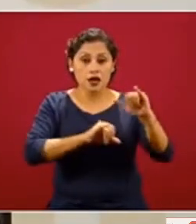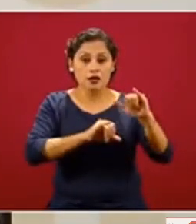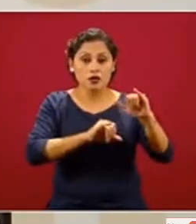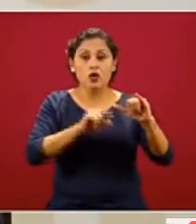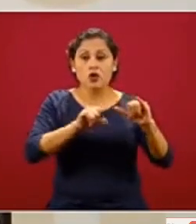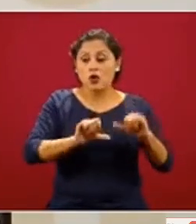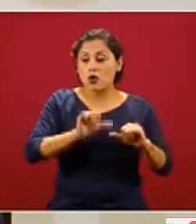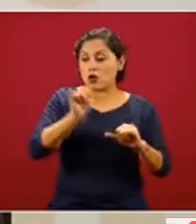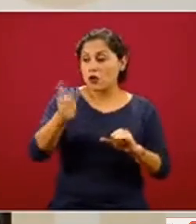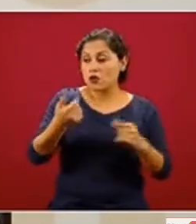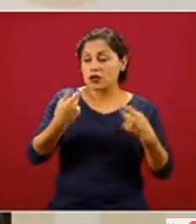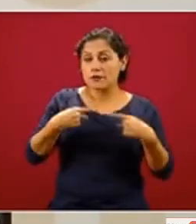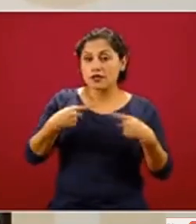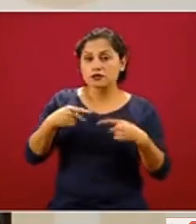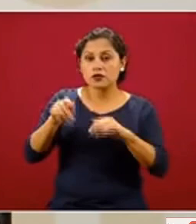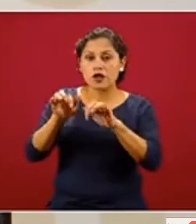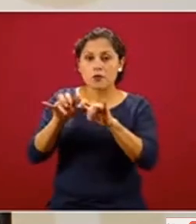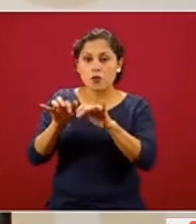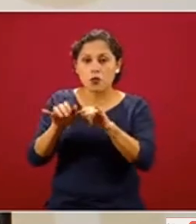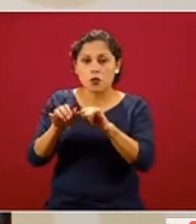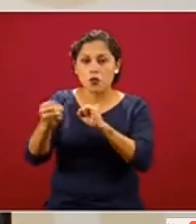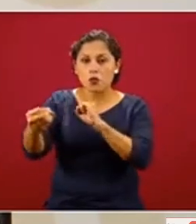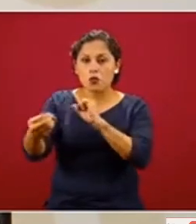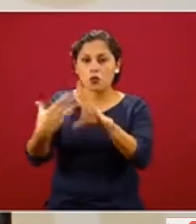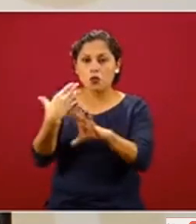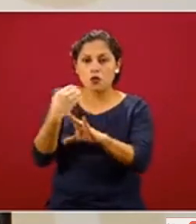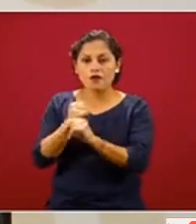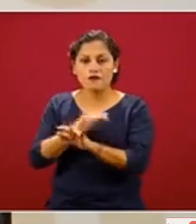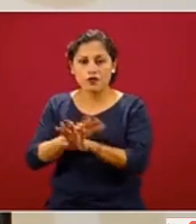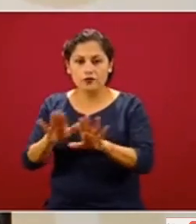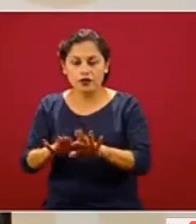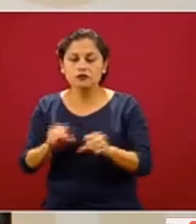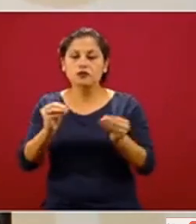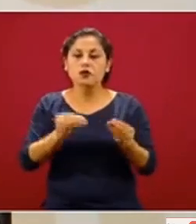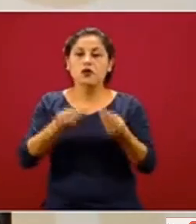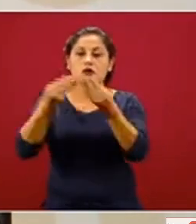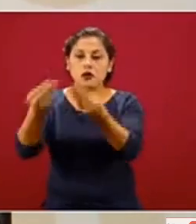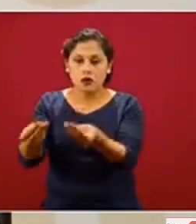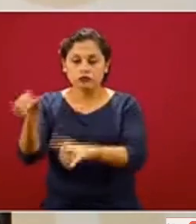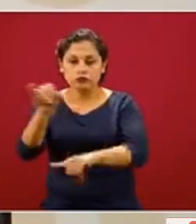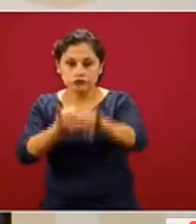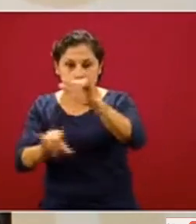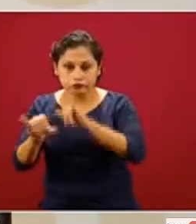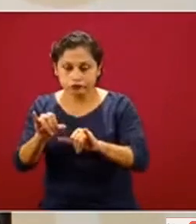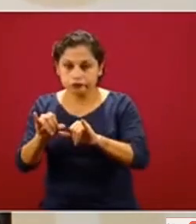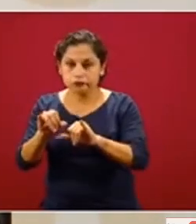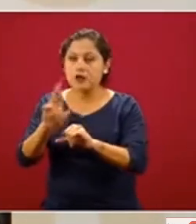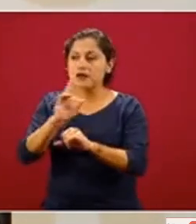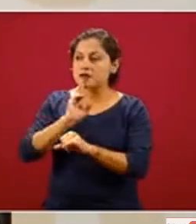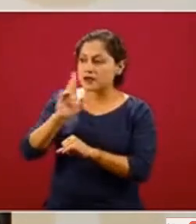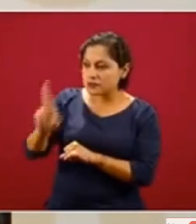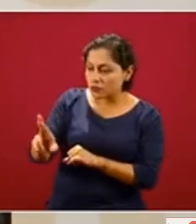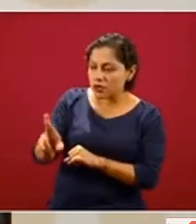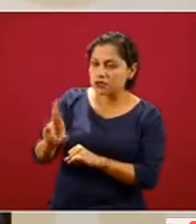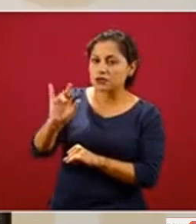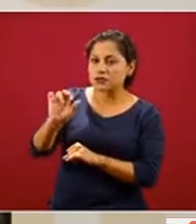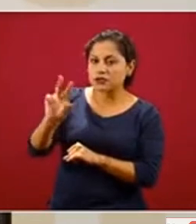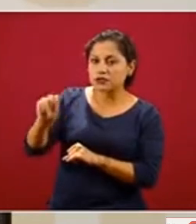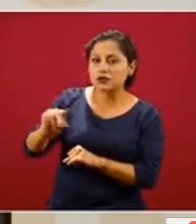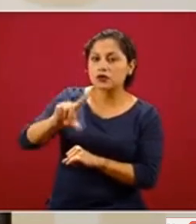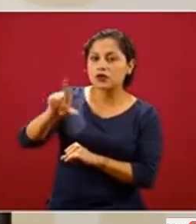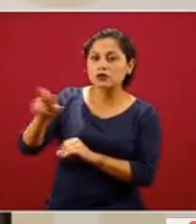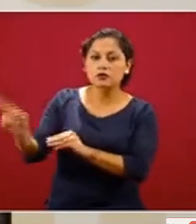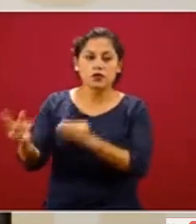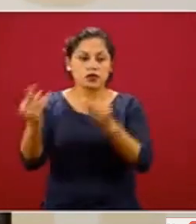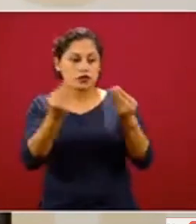cargar en la plataforma los datos, de que la muestra se va al laboratorio, de que el laboratorio produce el resultado, de que le llega el regreso a